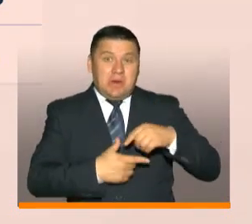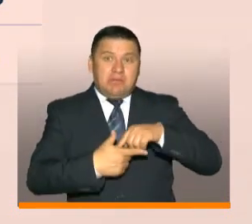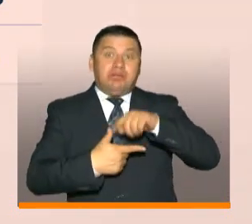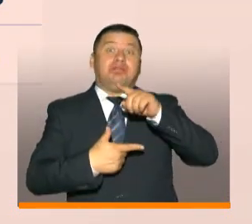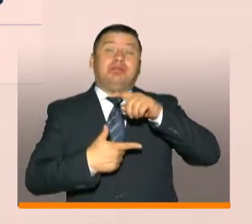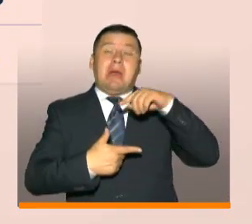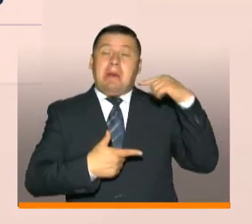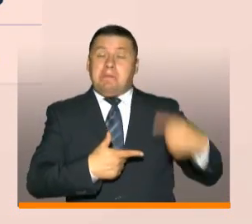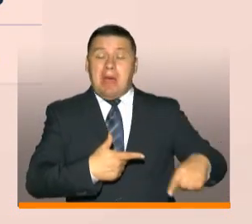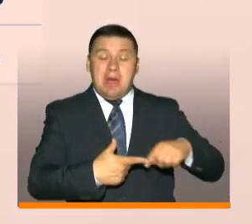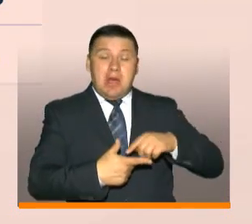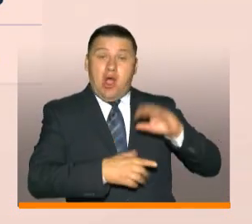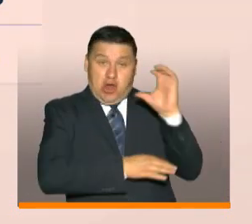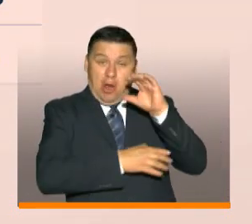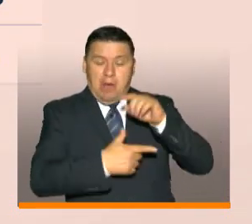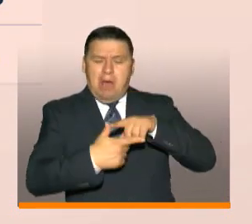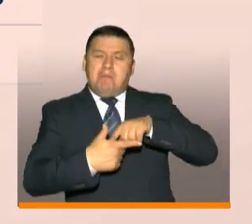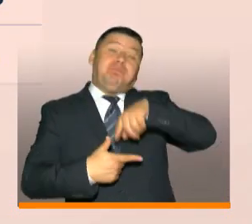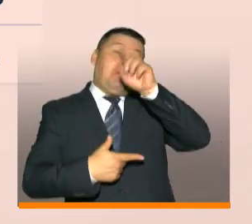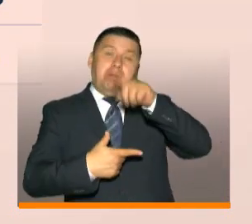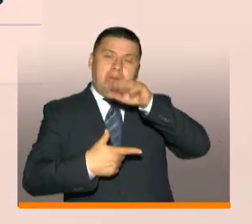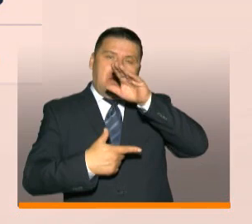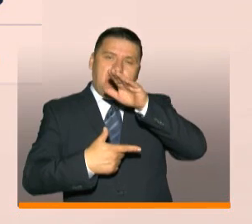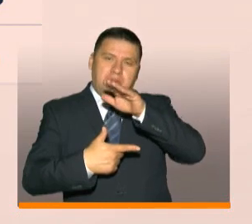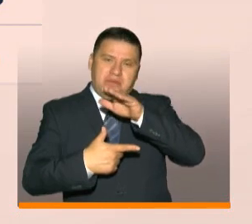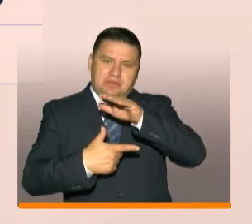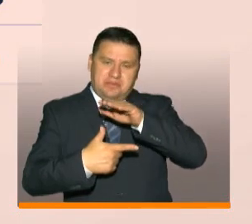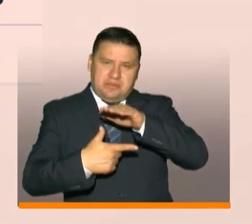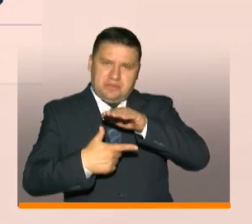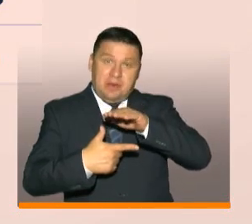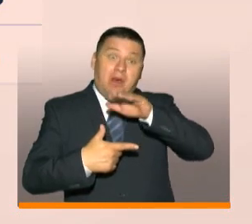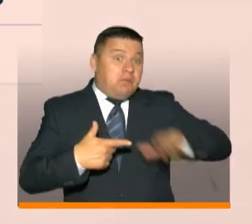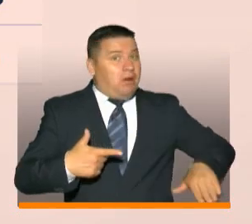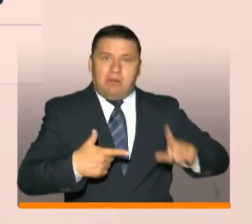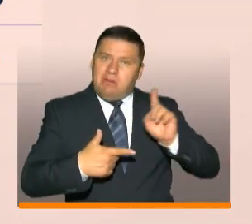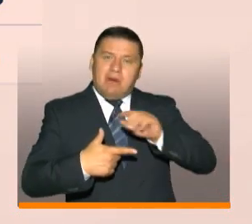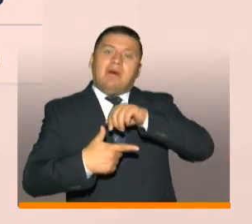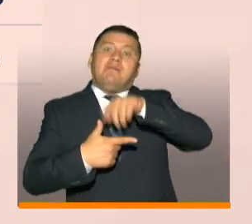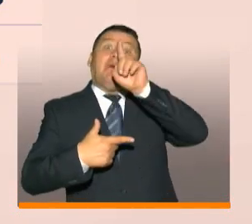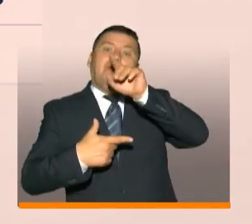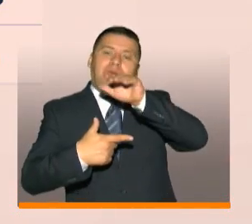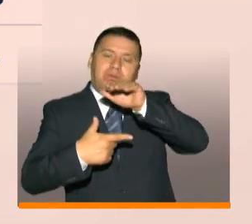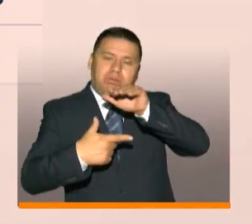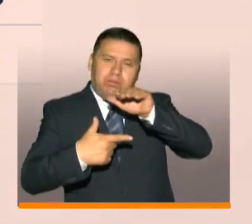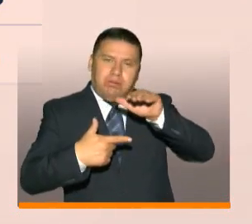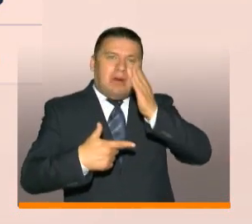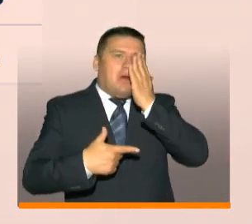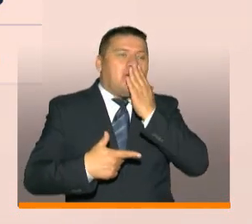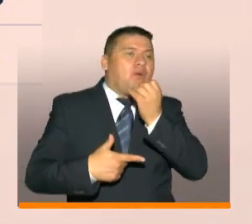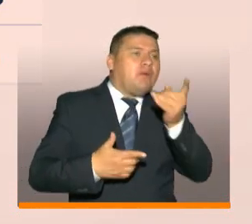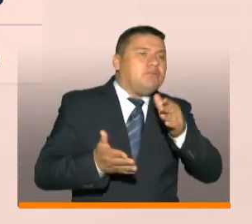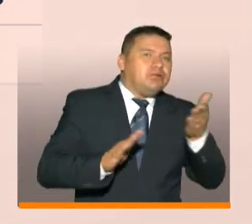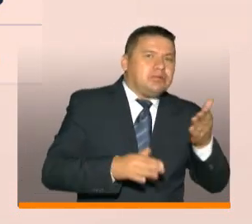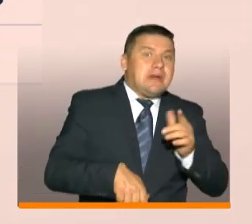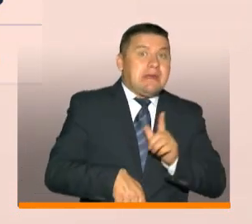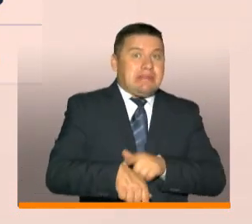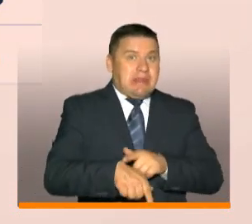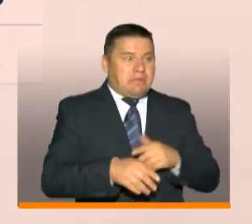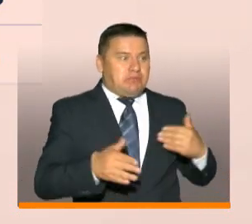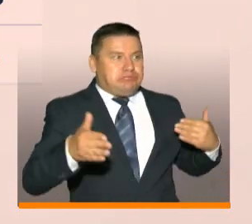que la variable que más la captura es la variable de personas que desafortunadamente han fallecido, pero que llevamos ya mucho